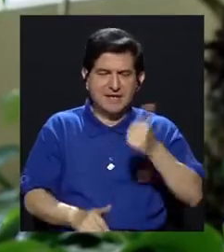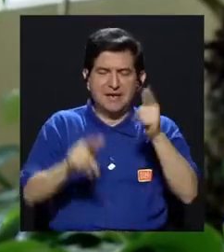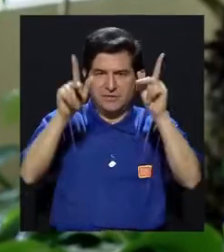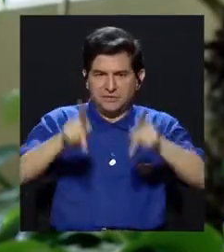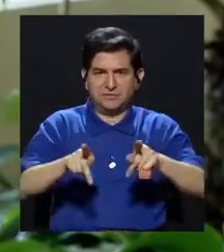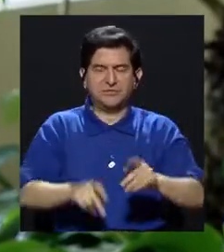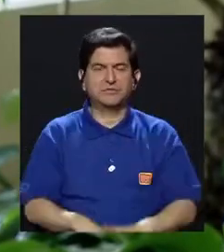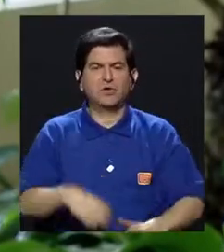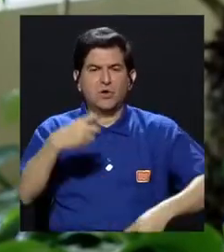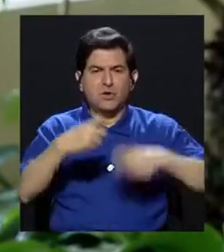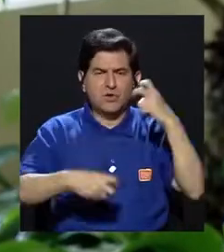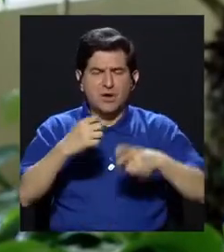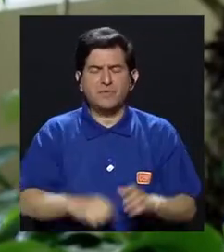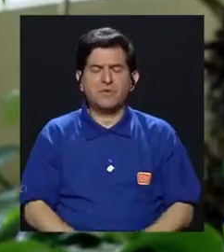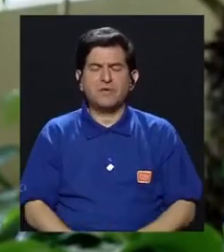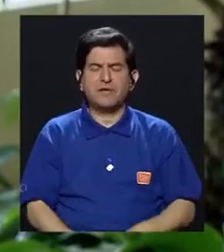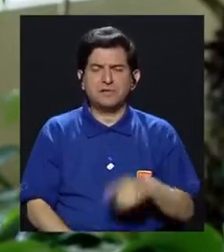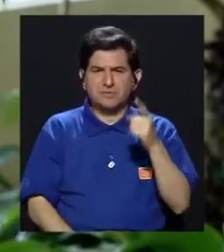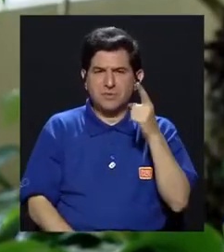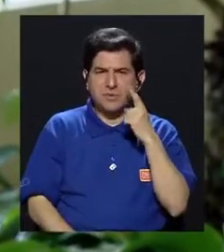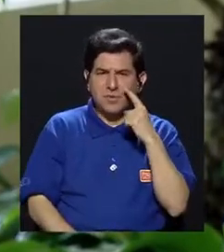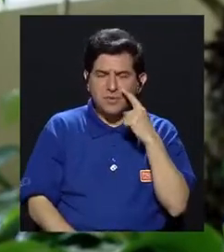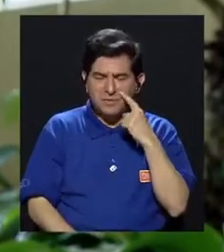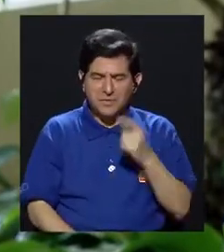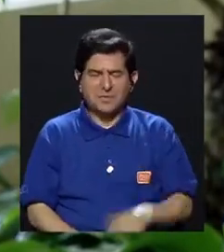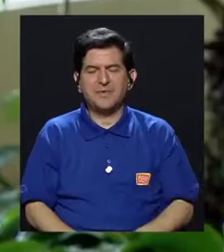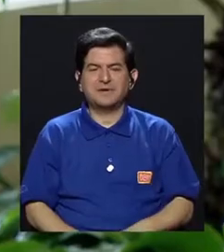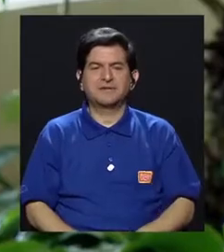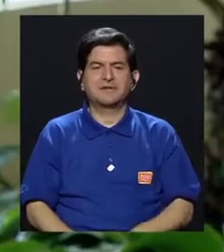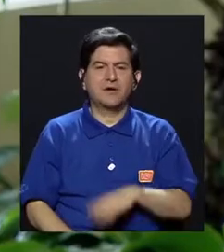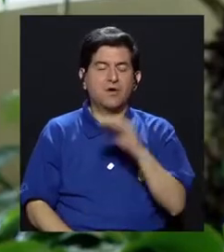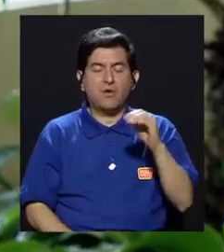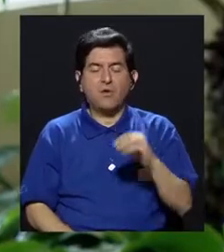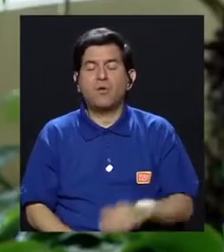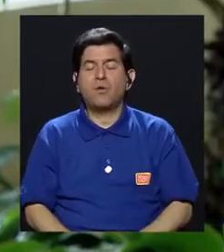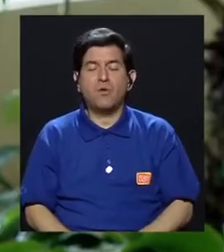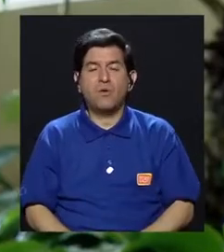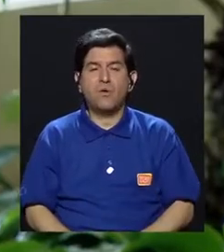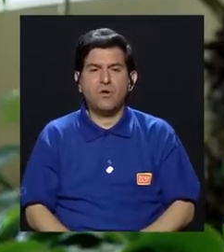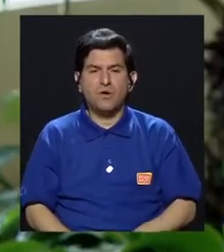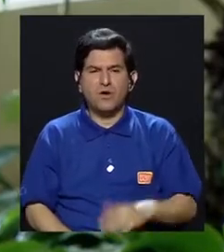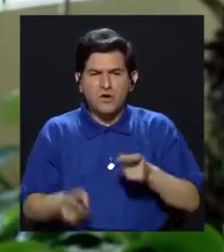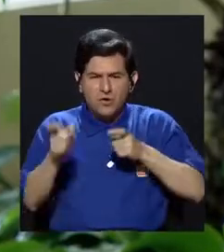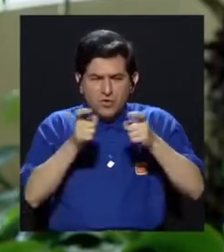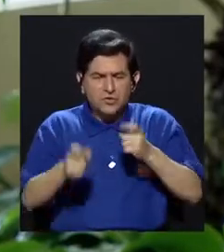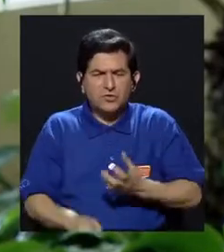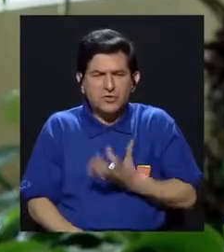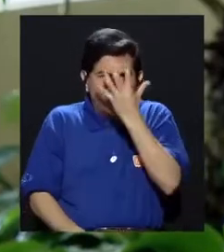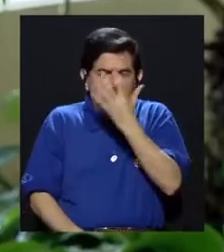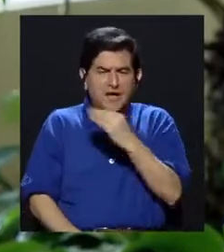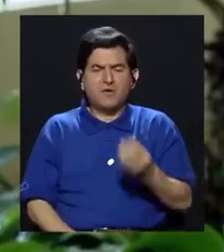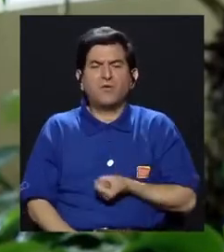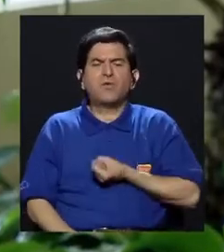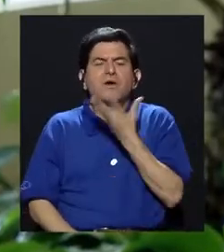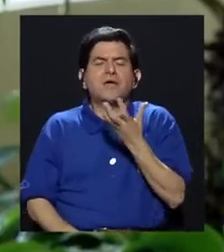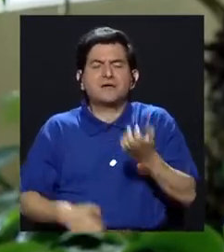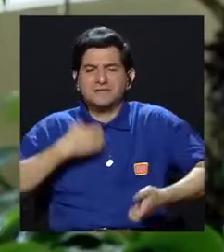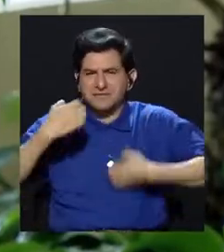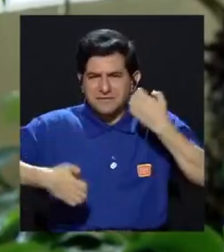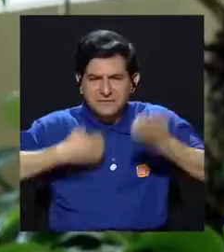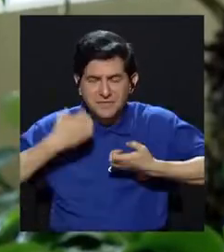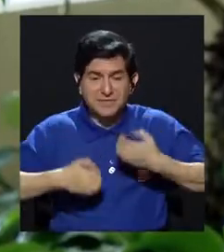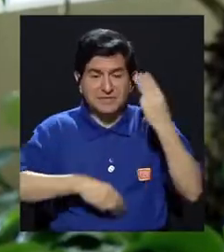pareja, problemas en el ejercicio de la paternidad, dificultades para manejar el enojo, dificultad para expresión de las emociones,